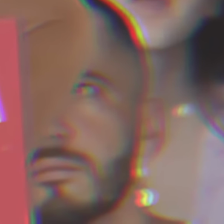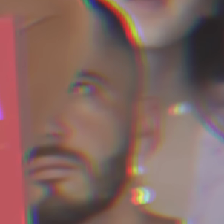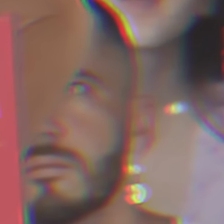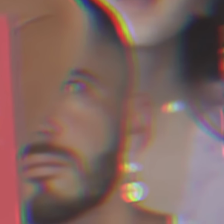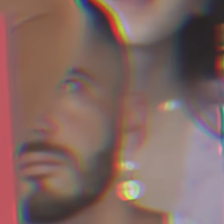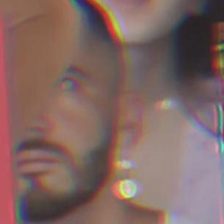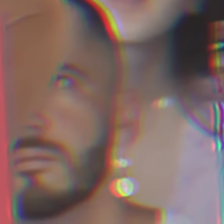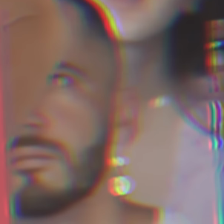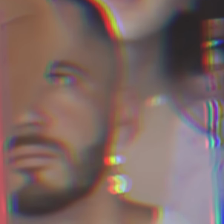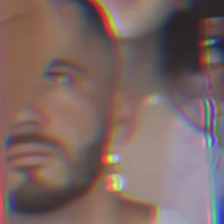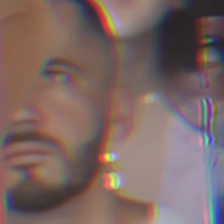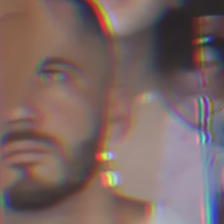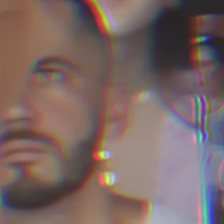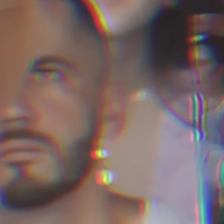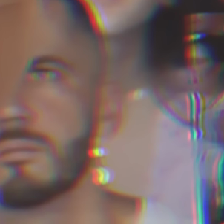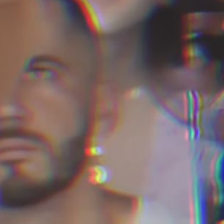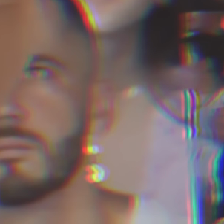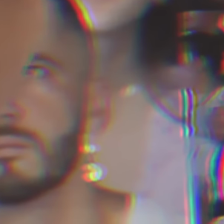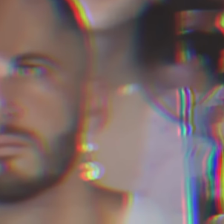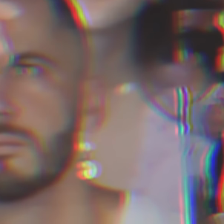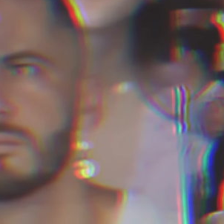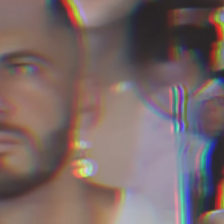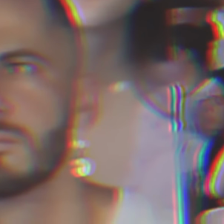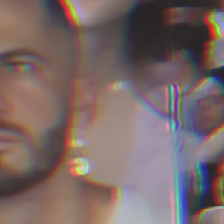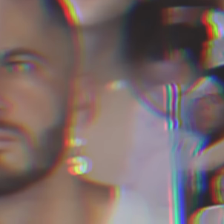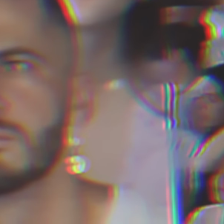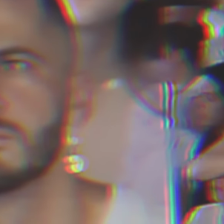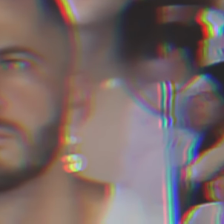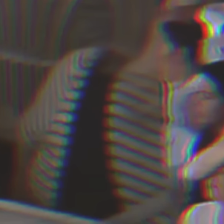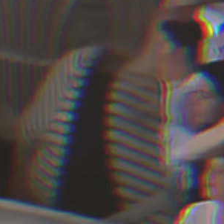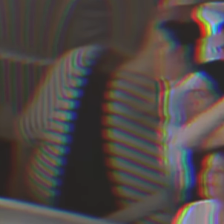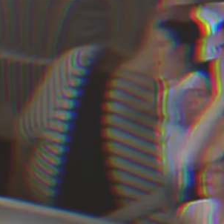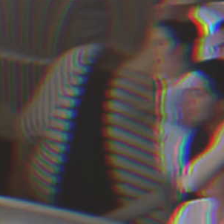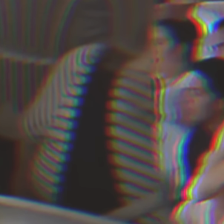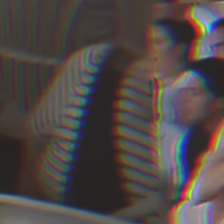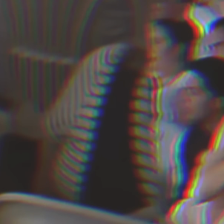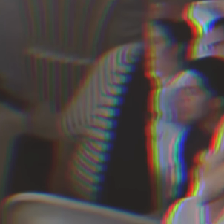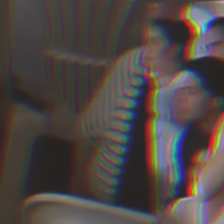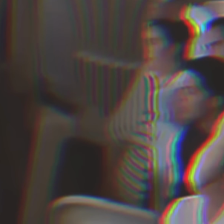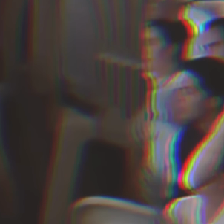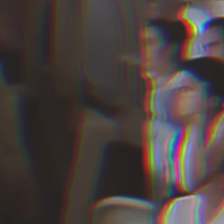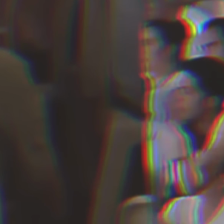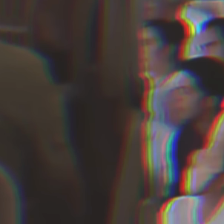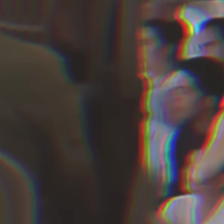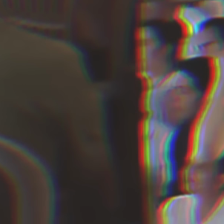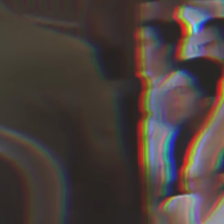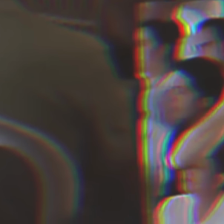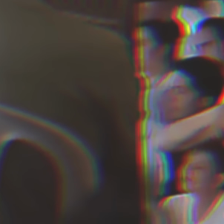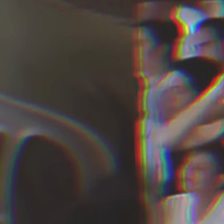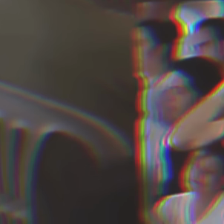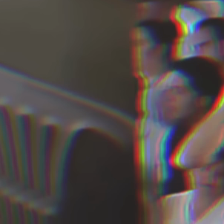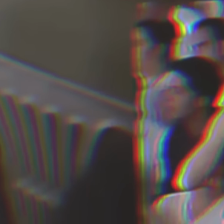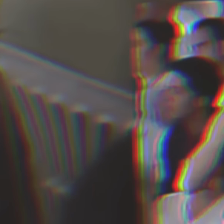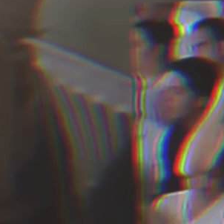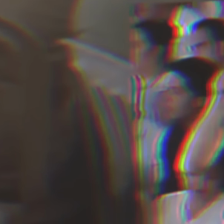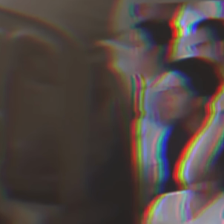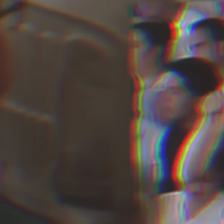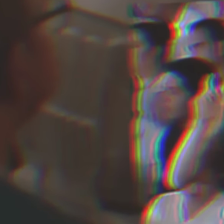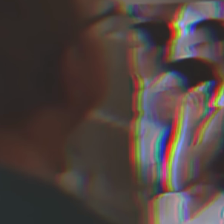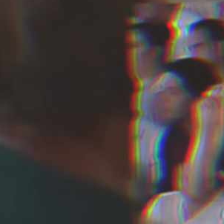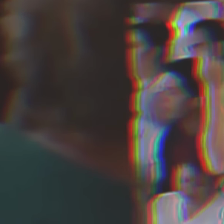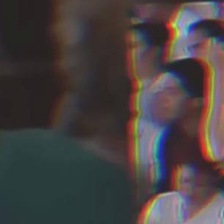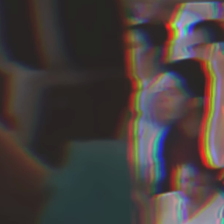a un mitin tal cual luchador de boxeo con una dudosa actitud que corría por sus venas. Pero ahora ha comenzado la campaña para